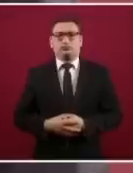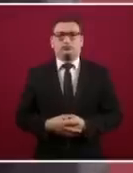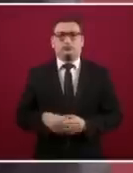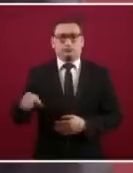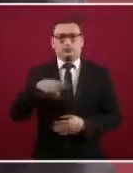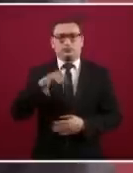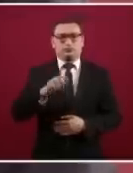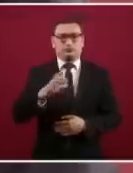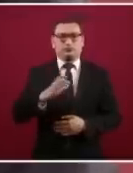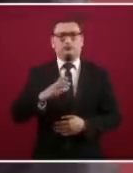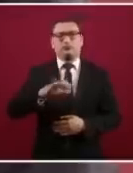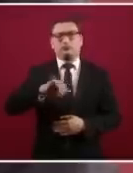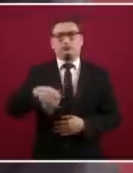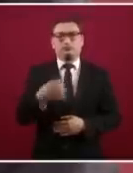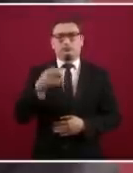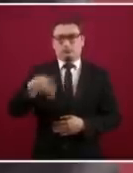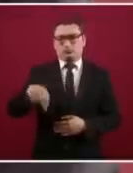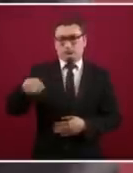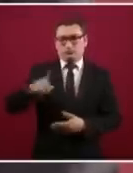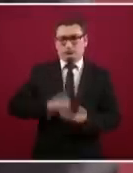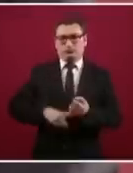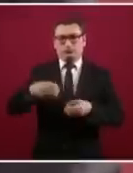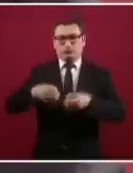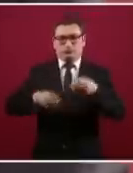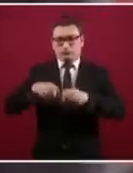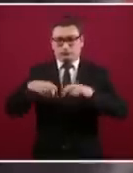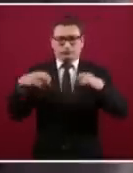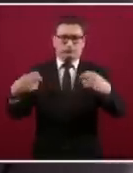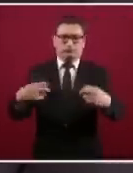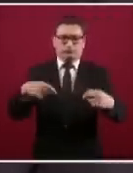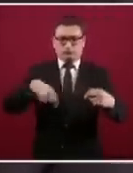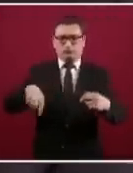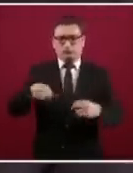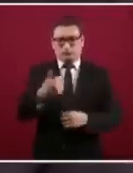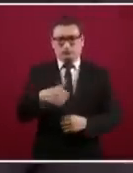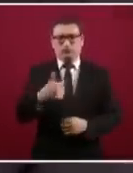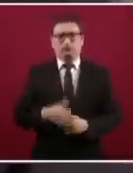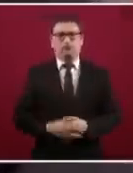Suprema Corte de Justicia de la Nación, 11,